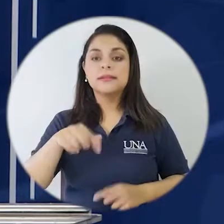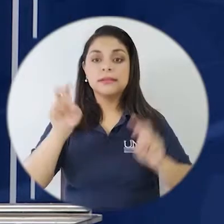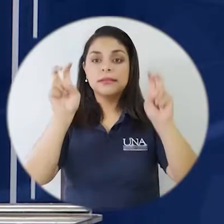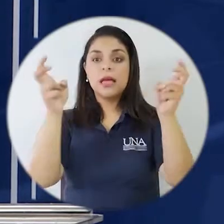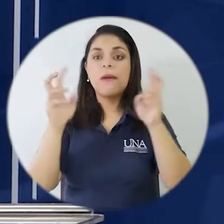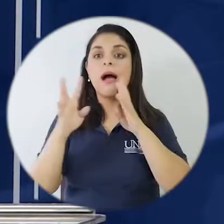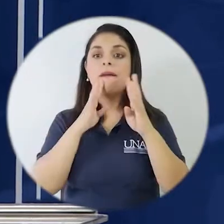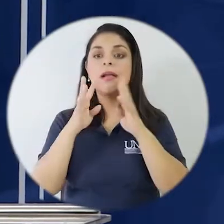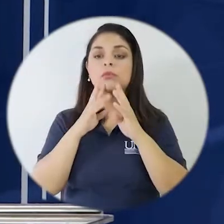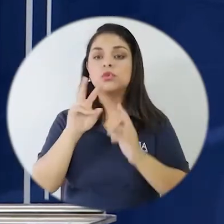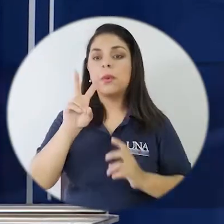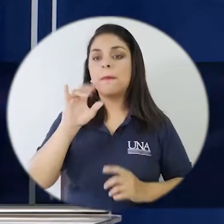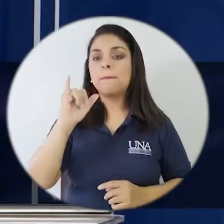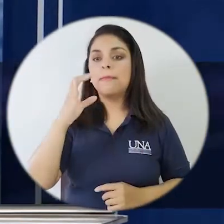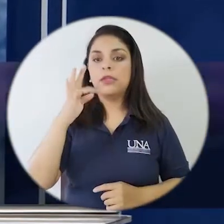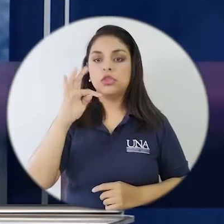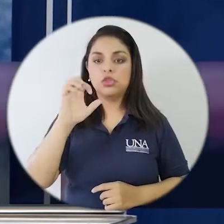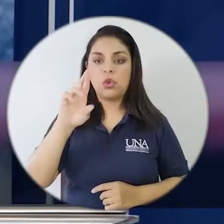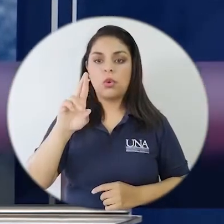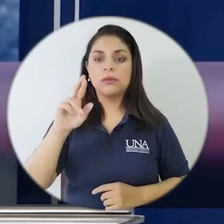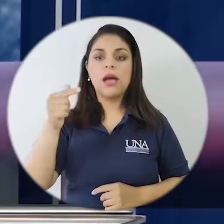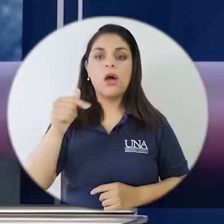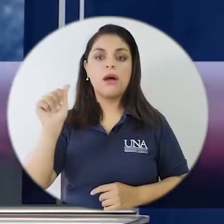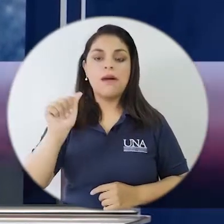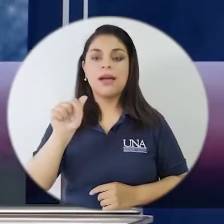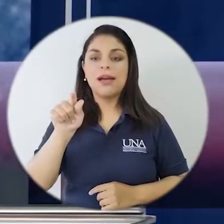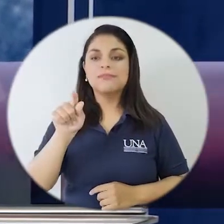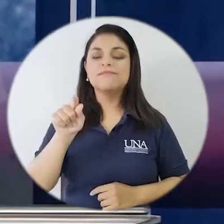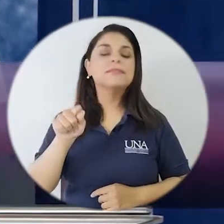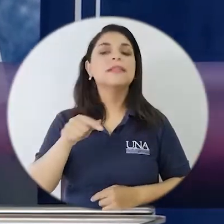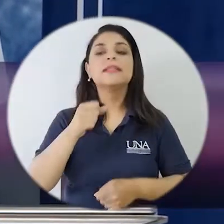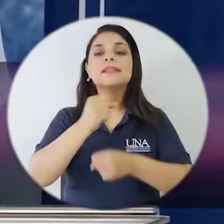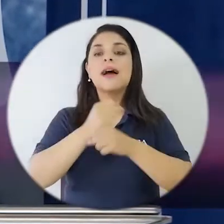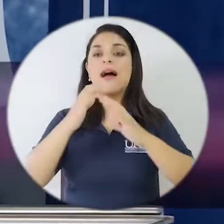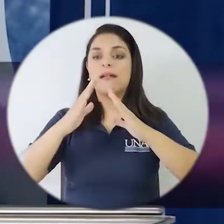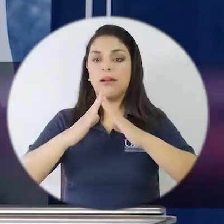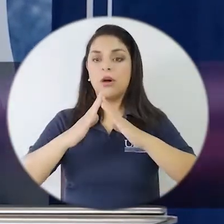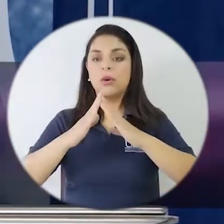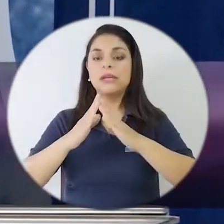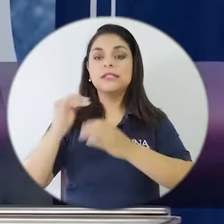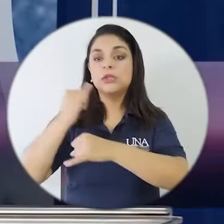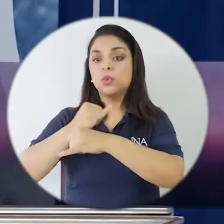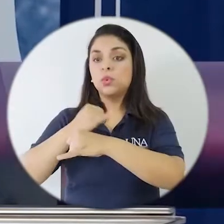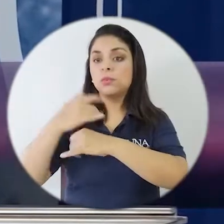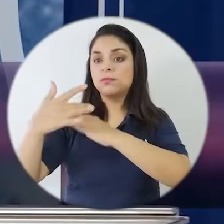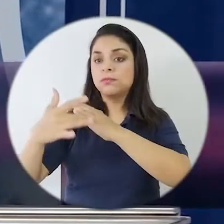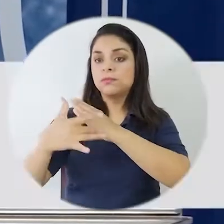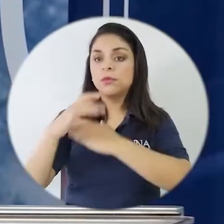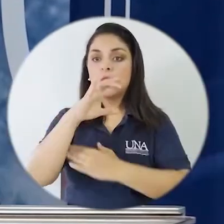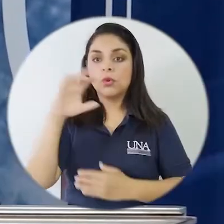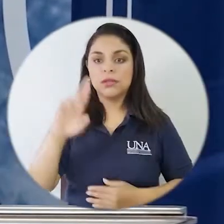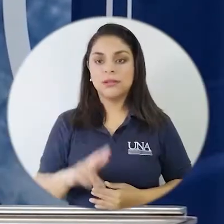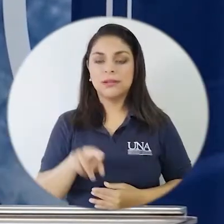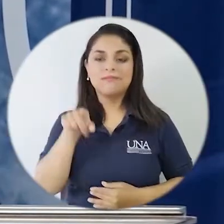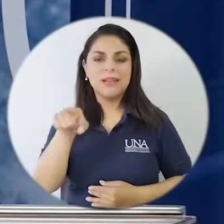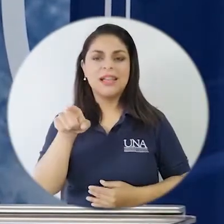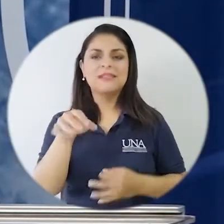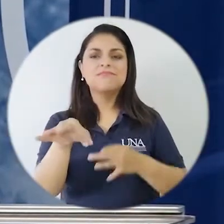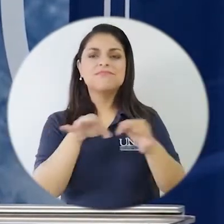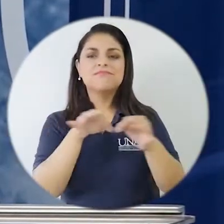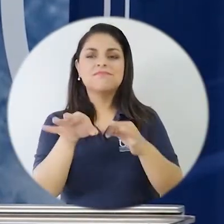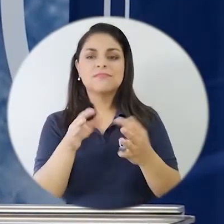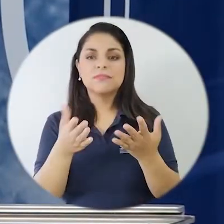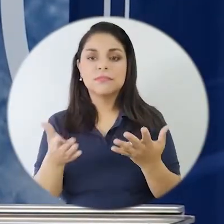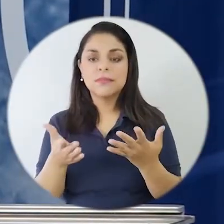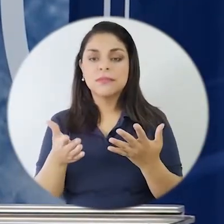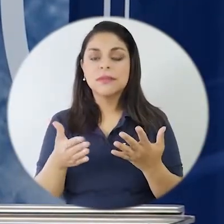Víctor Garro Abarca, especialista en teletrabajo del Instituto Tecnológico de Costa Rica, quien nos explicó que los líderes laborales